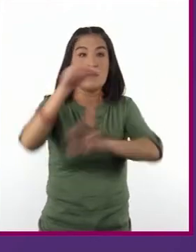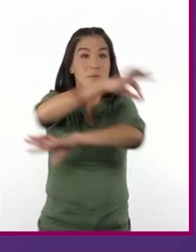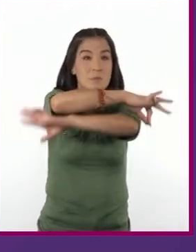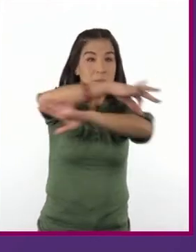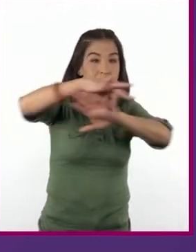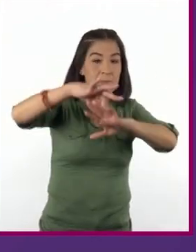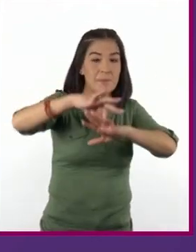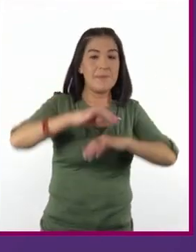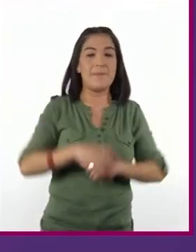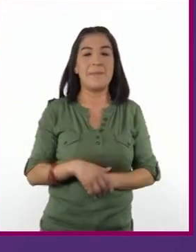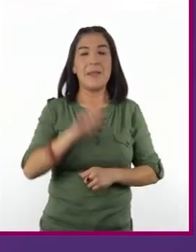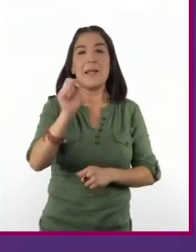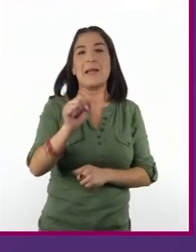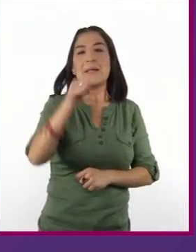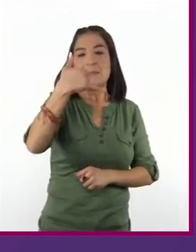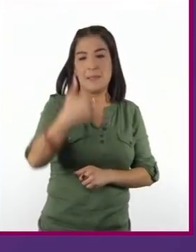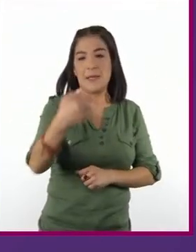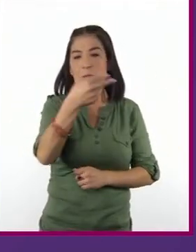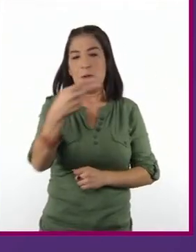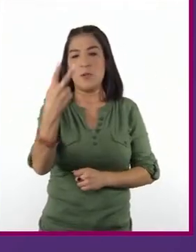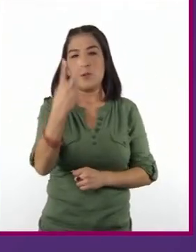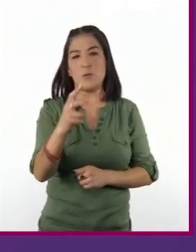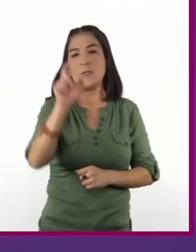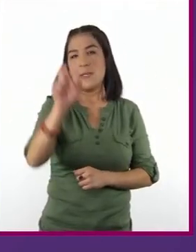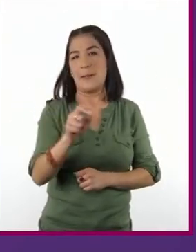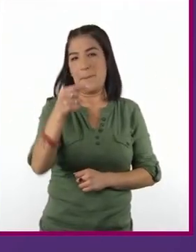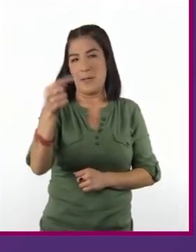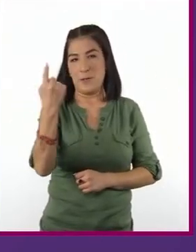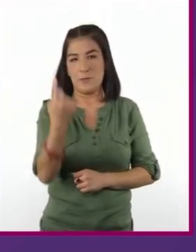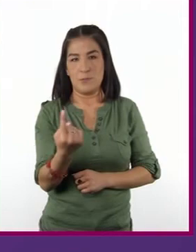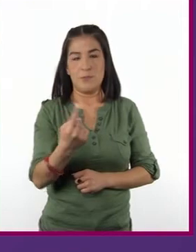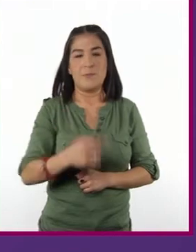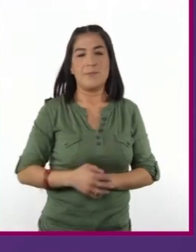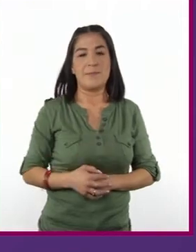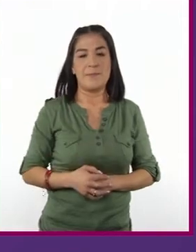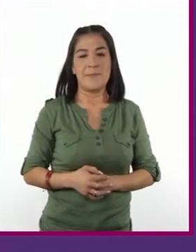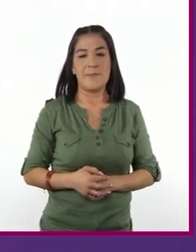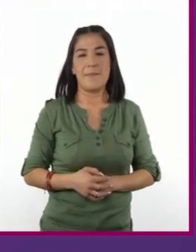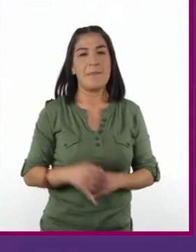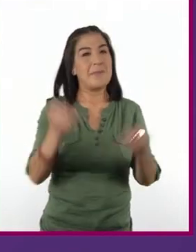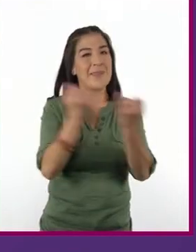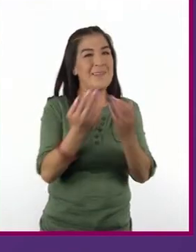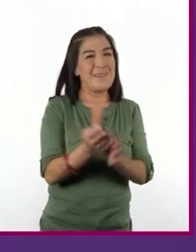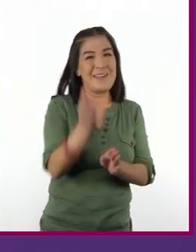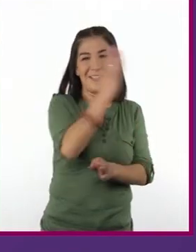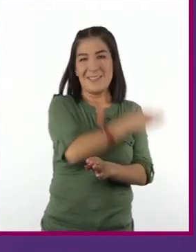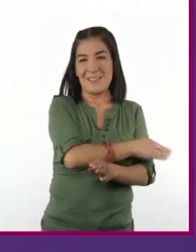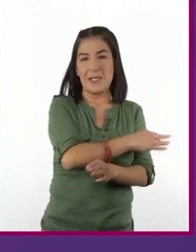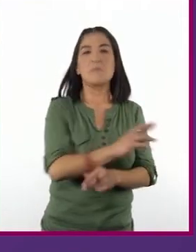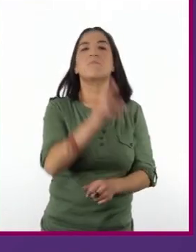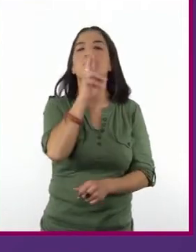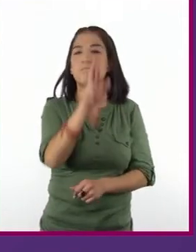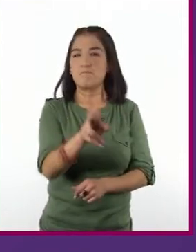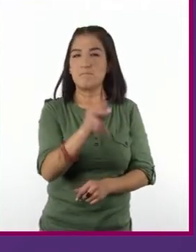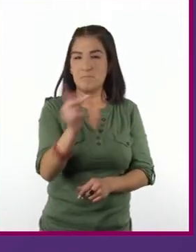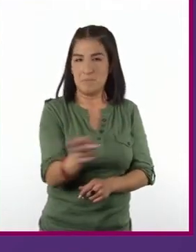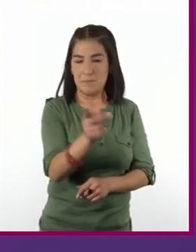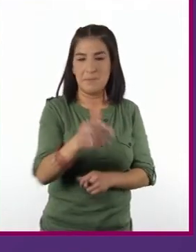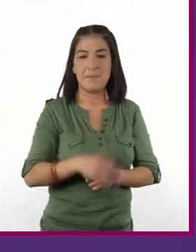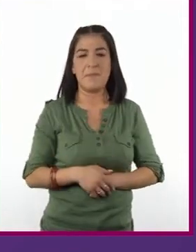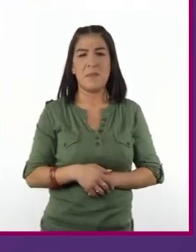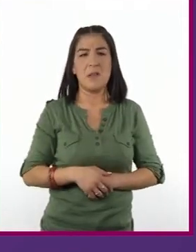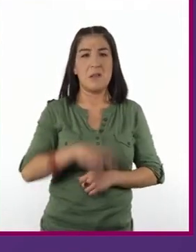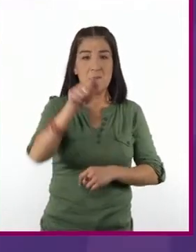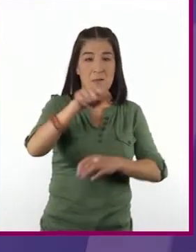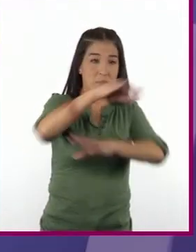de y igual a 2x menos 1. Al igual que en el problema anterior, respondamos, ¿la gráfica pasa